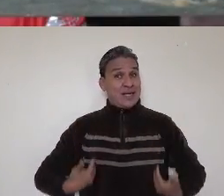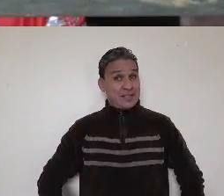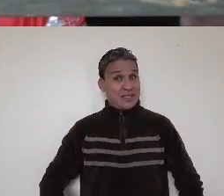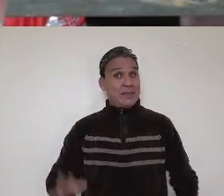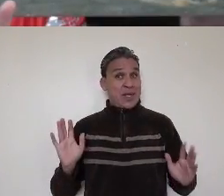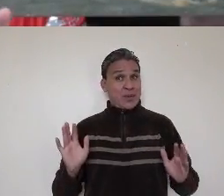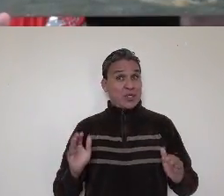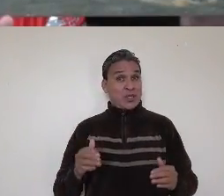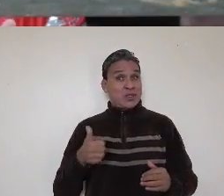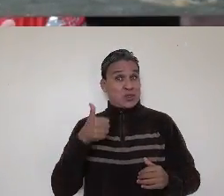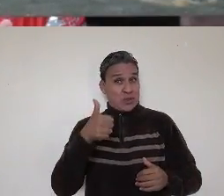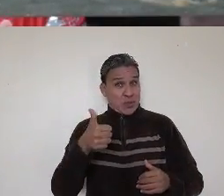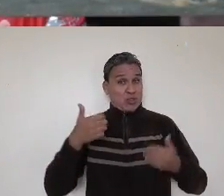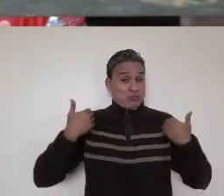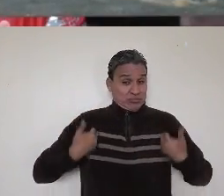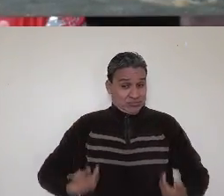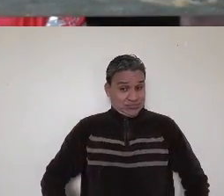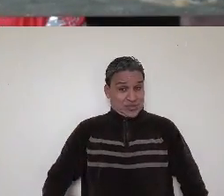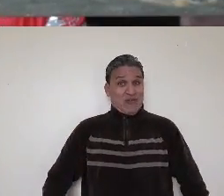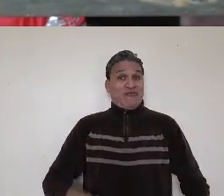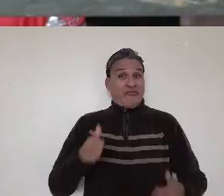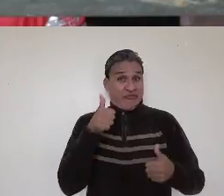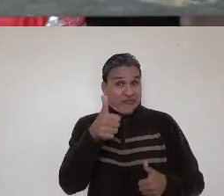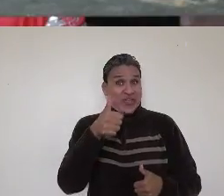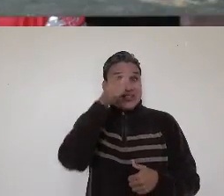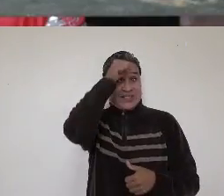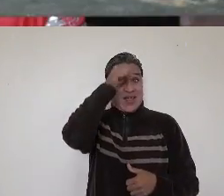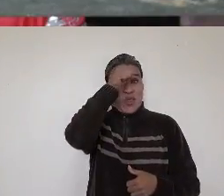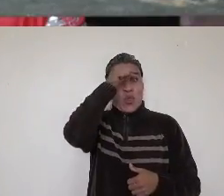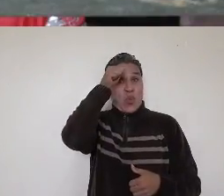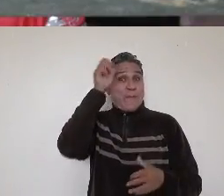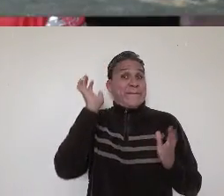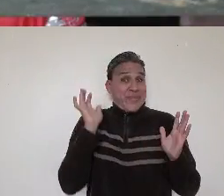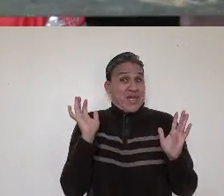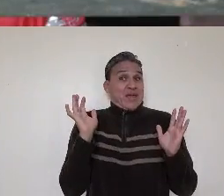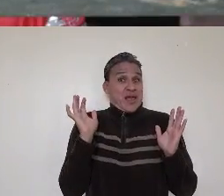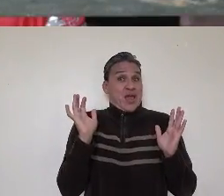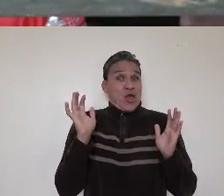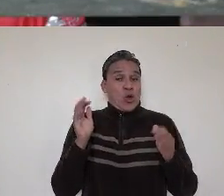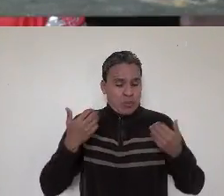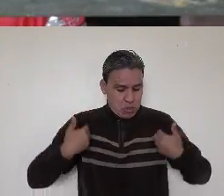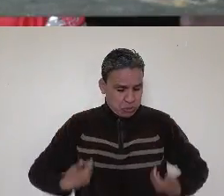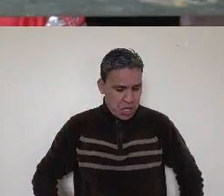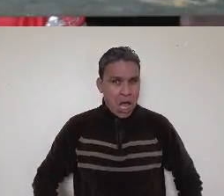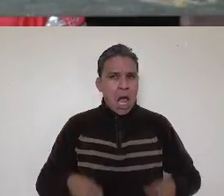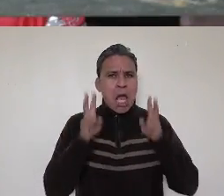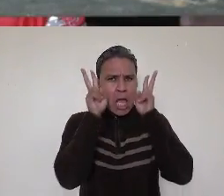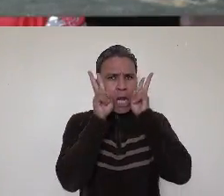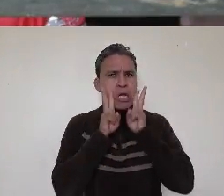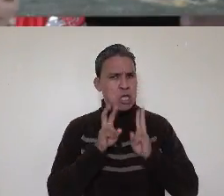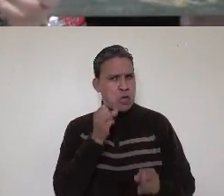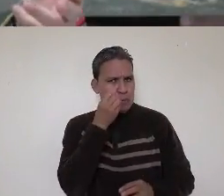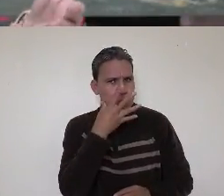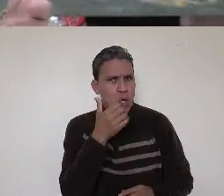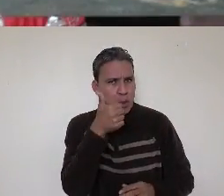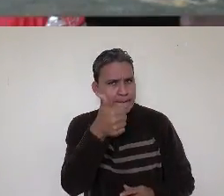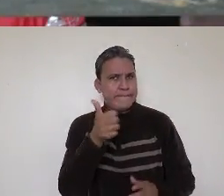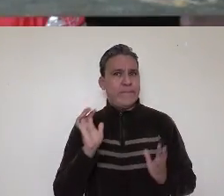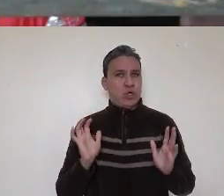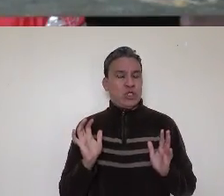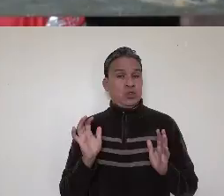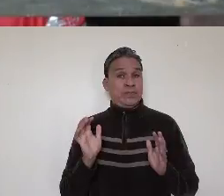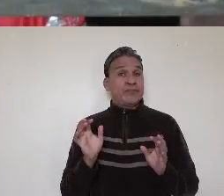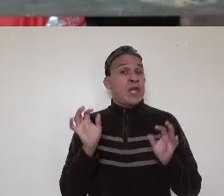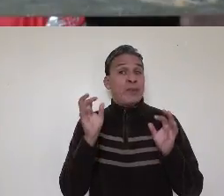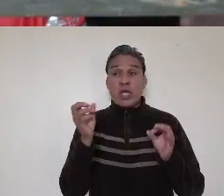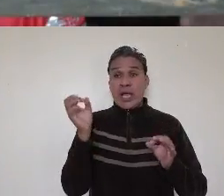a ponerse su traje dominguero. A lo mejor no de lujo, pero sí un traje limpio, un traje bonito, un traje. Nadie va a ir a